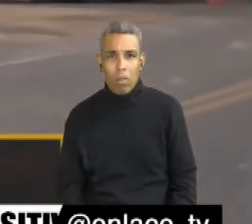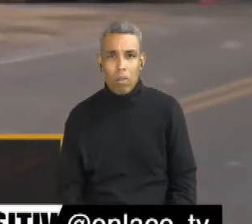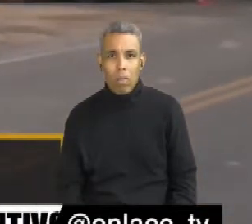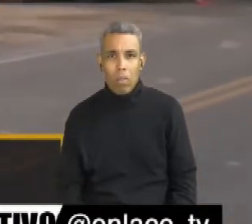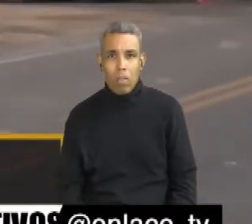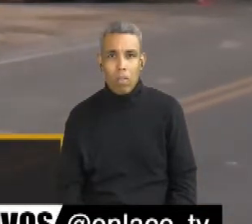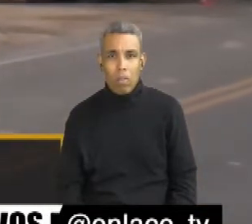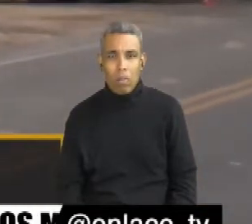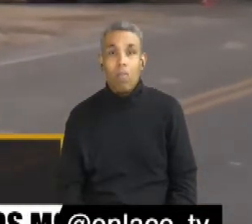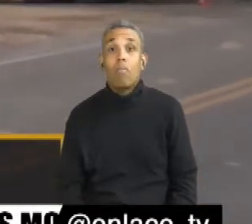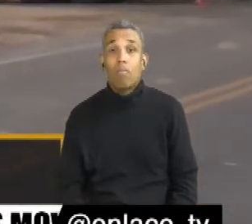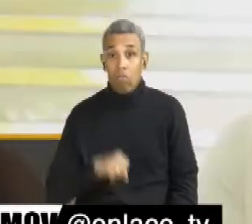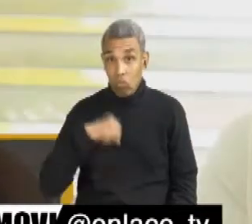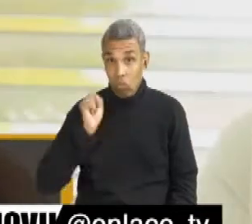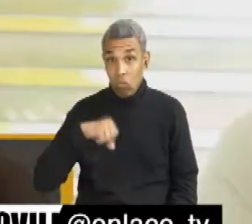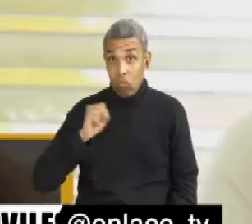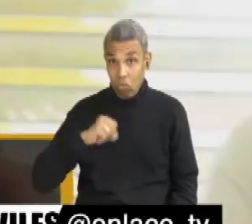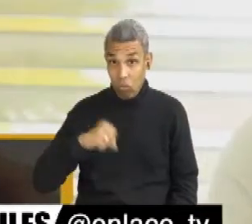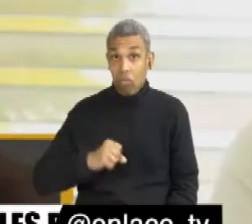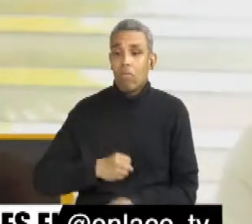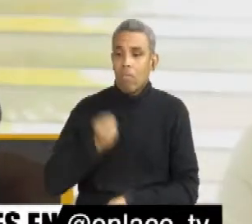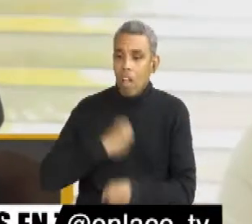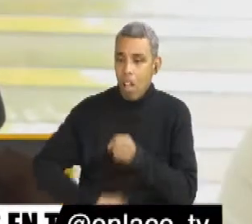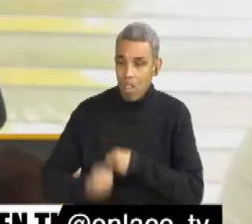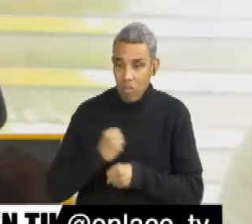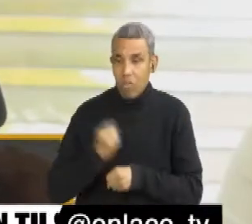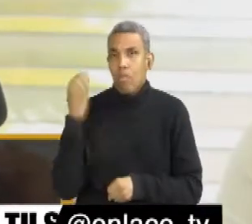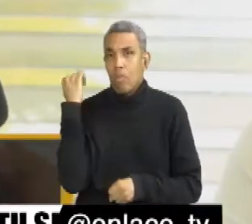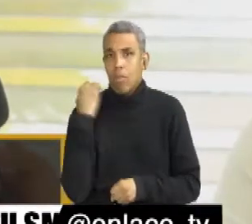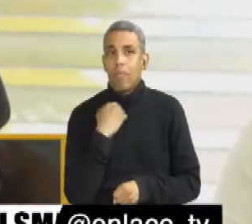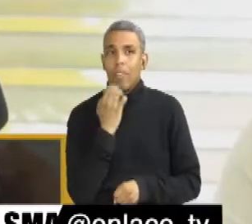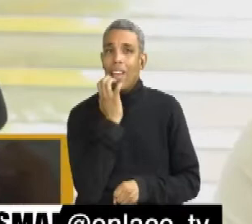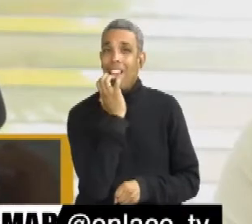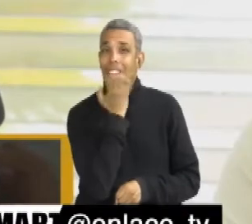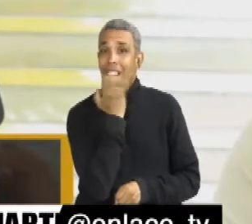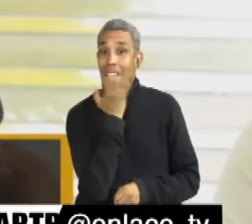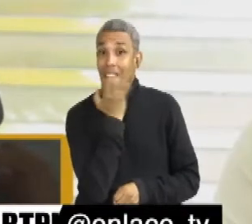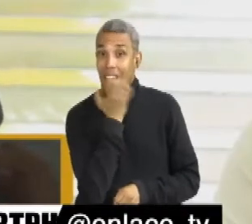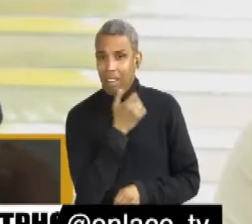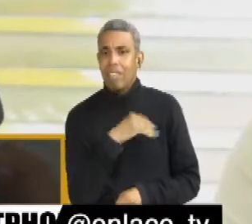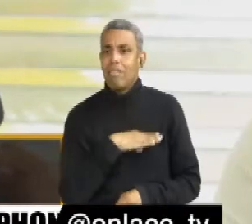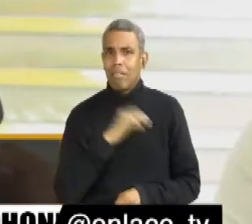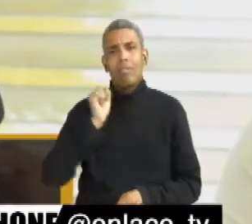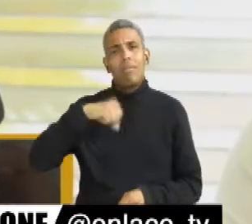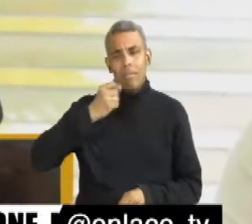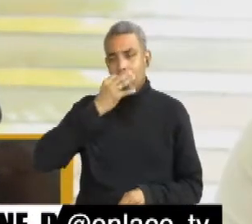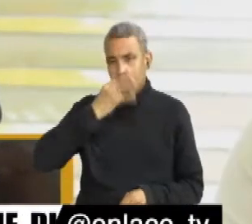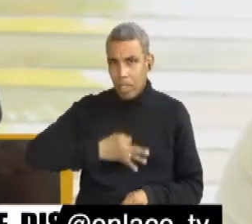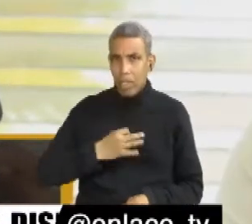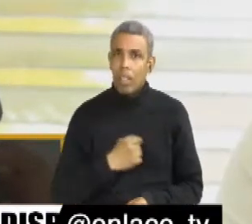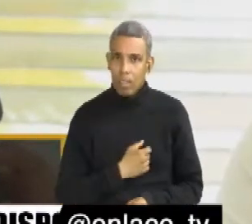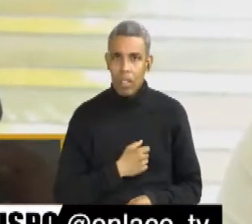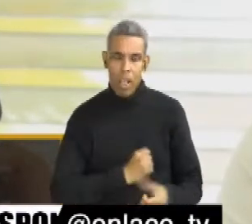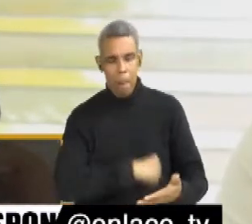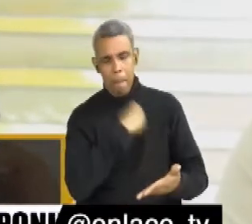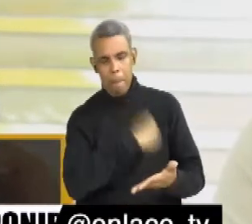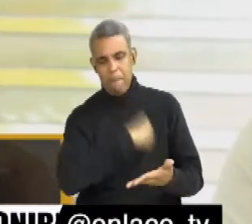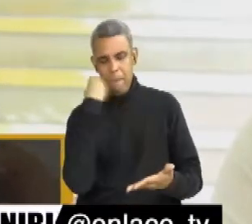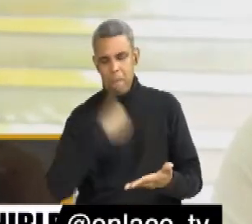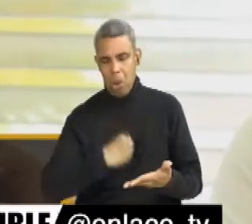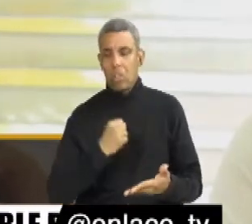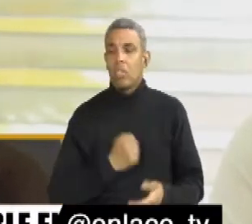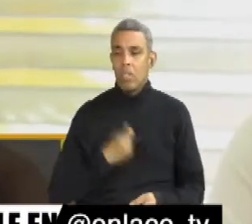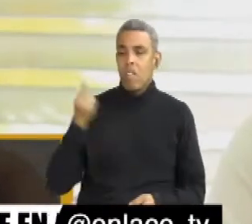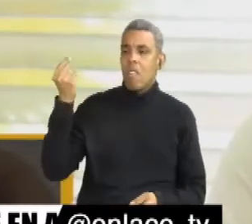gobierno anterior. Ahí también necesitamos explicaciones, no hemos podido actuar, no hemos podido